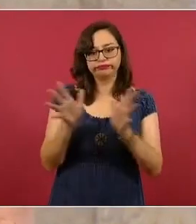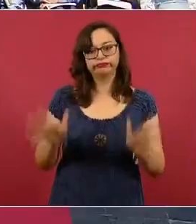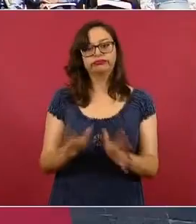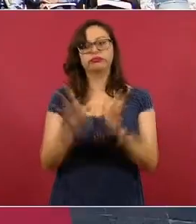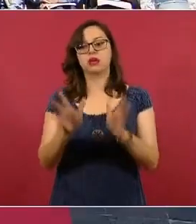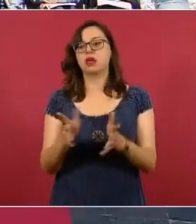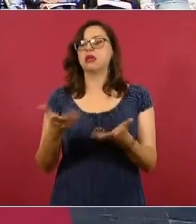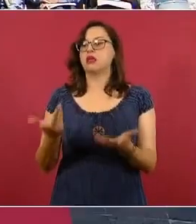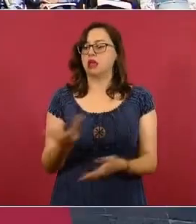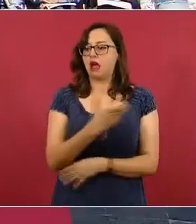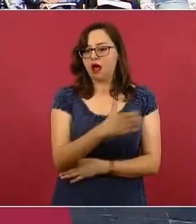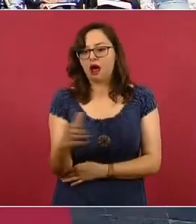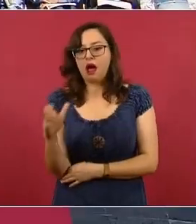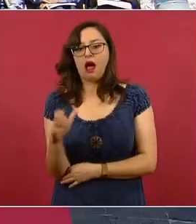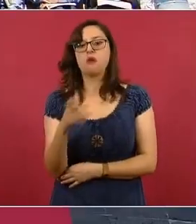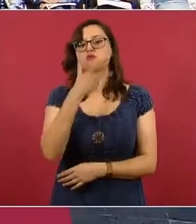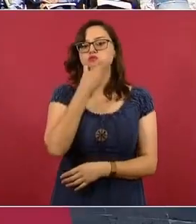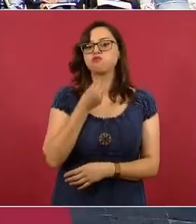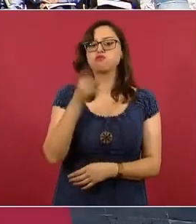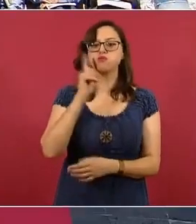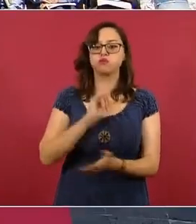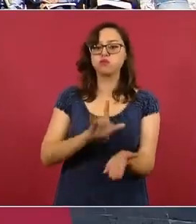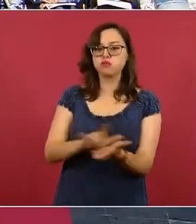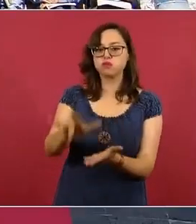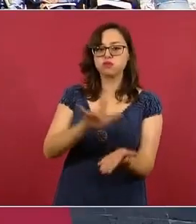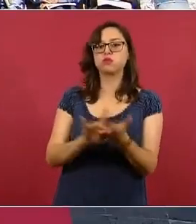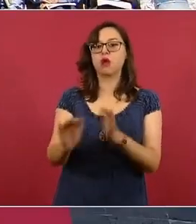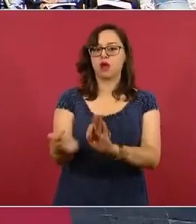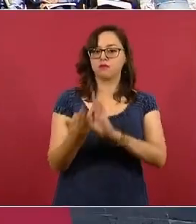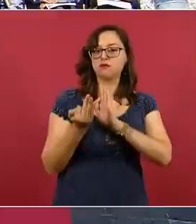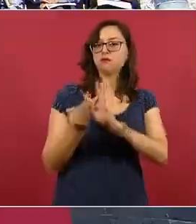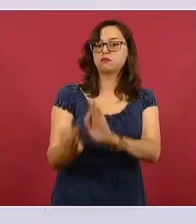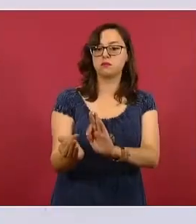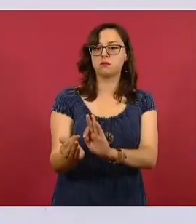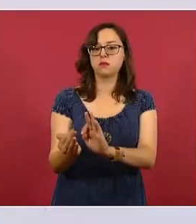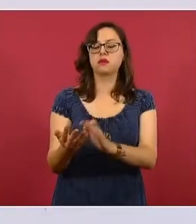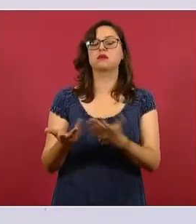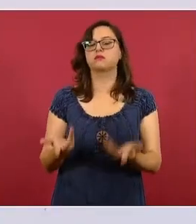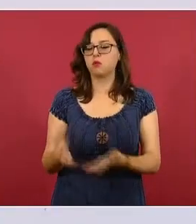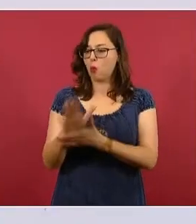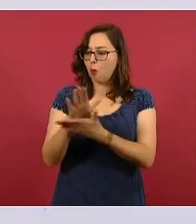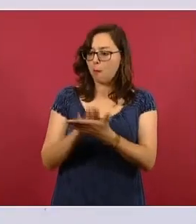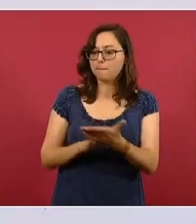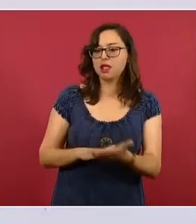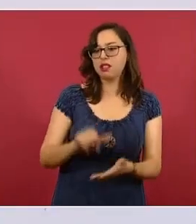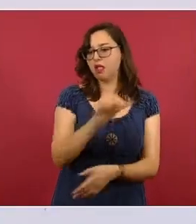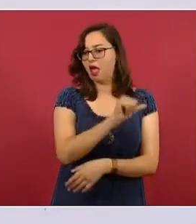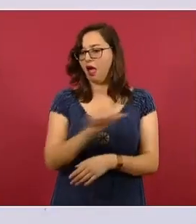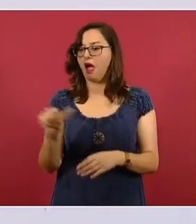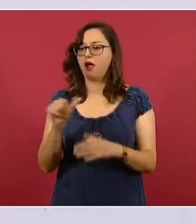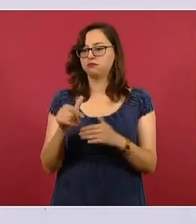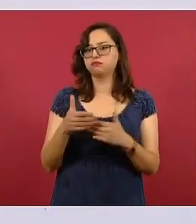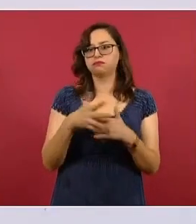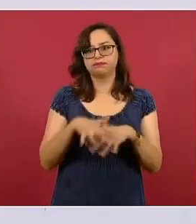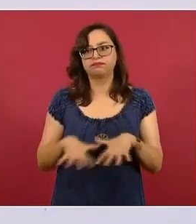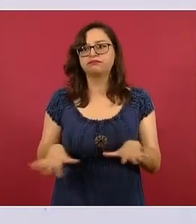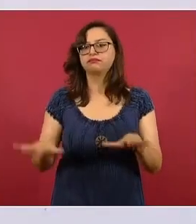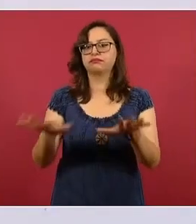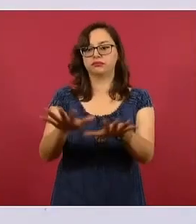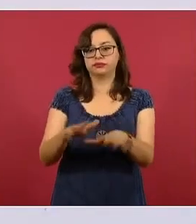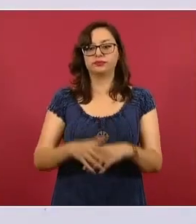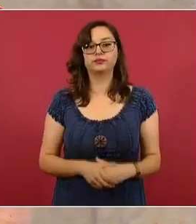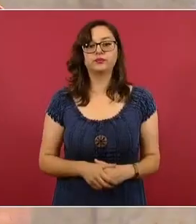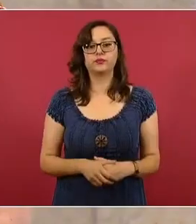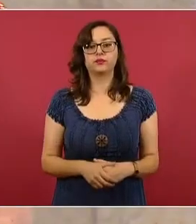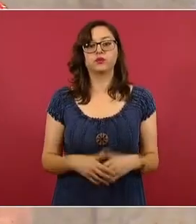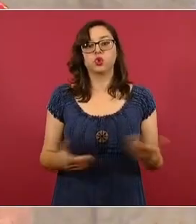a la productora agrícola de forma directa y desde abajo. Quiero aprovechar para dar a conocer, si me